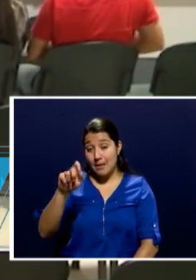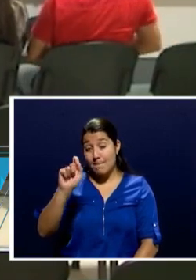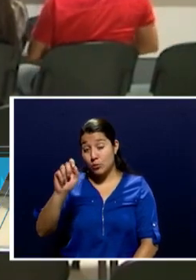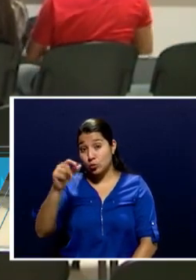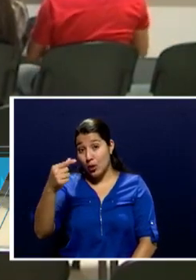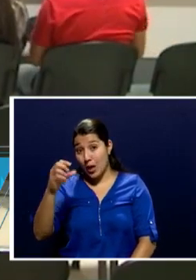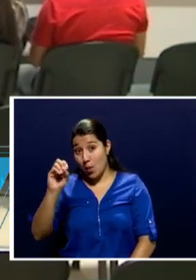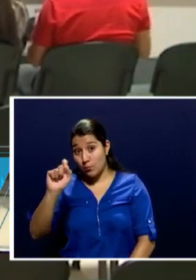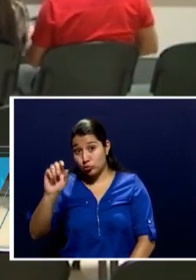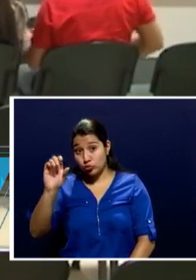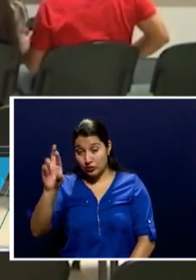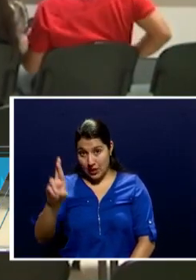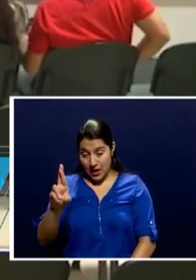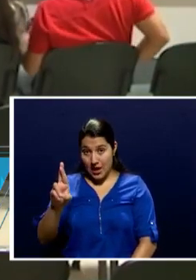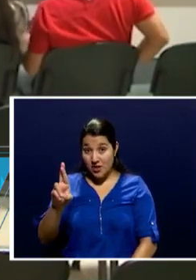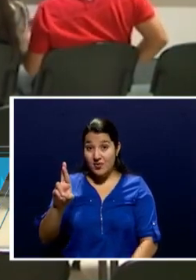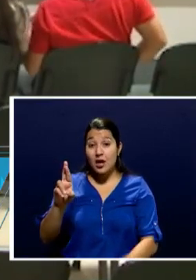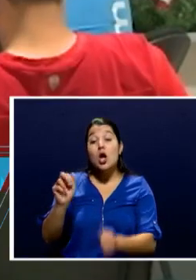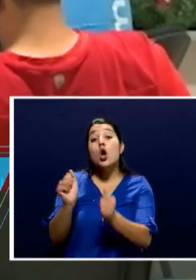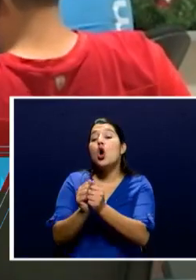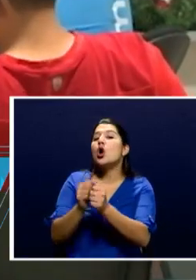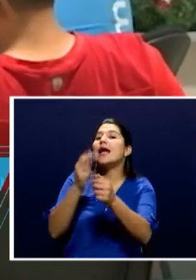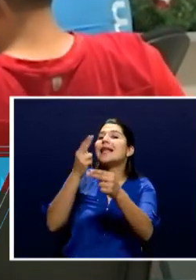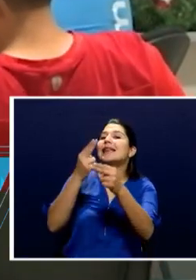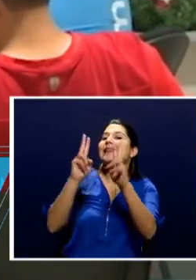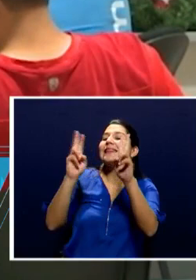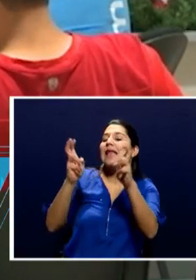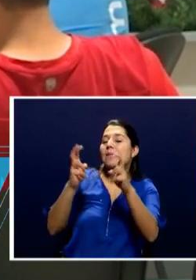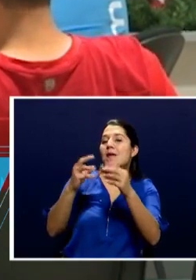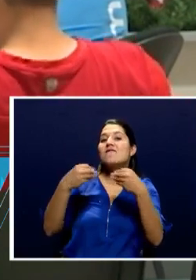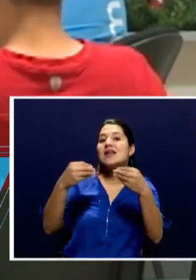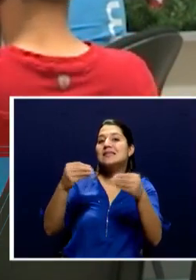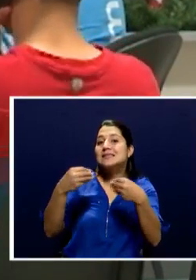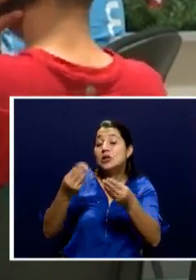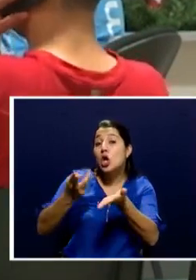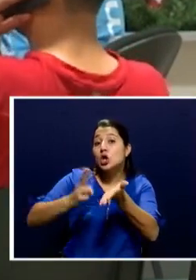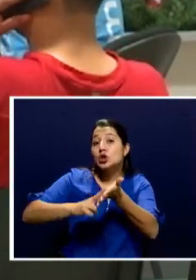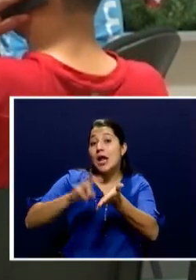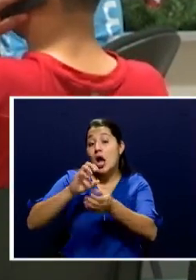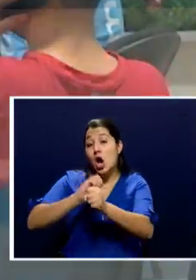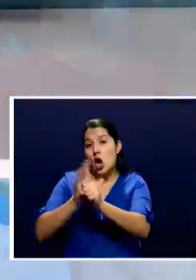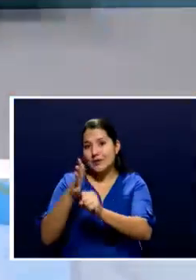cobro@conape.go.cr con el asunto flexibilización contractual COVID-19.